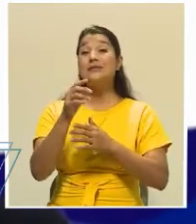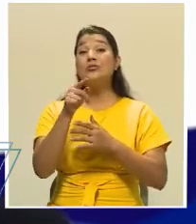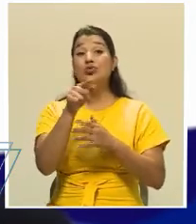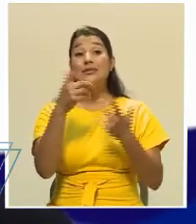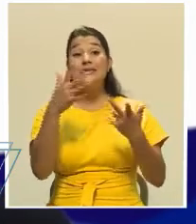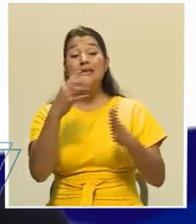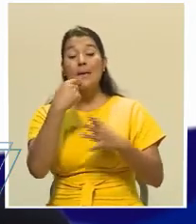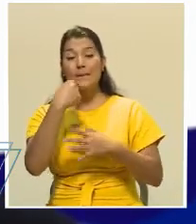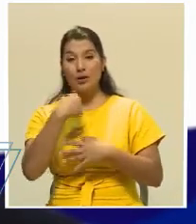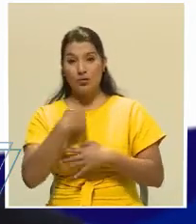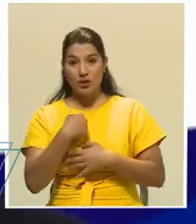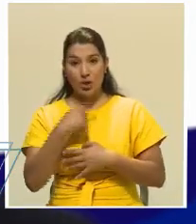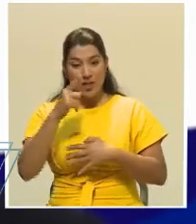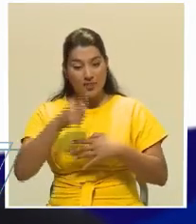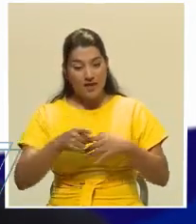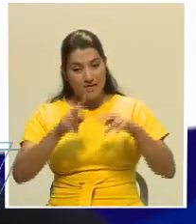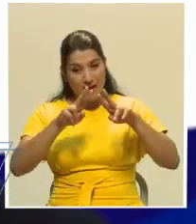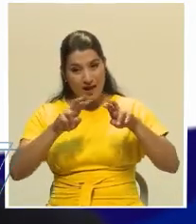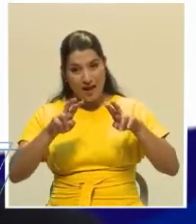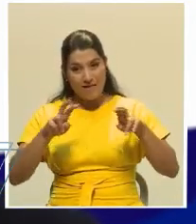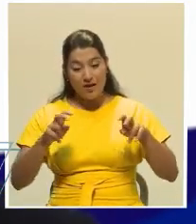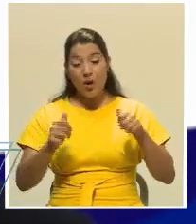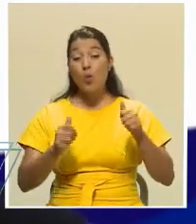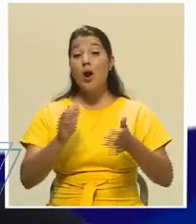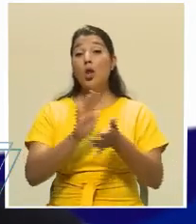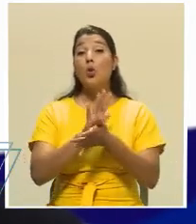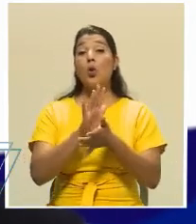menciona. Hay que revisar las exoneraciones,